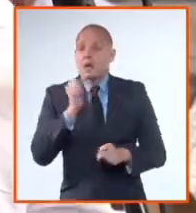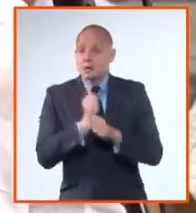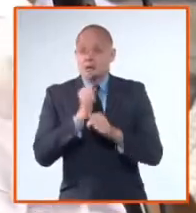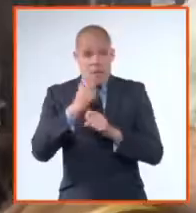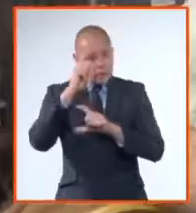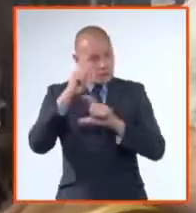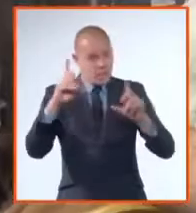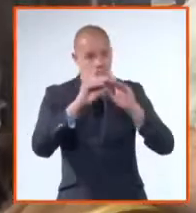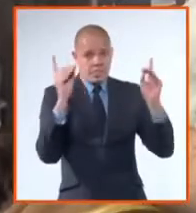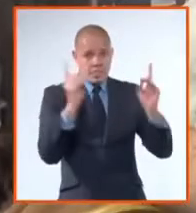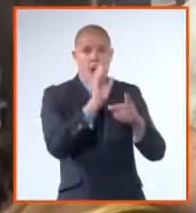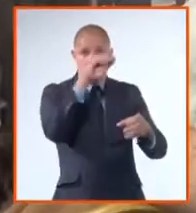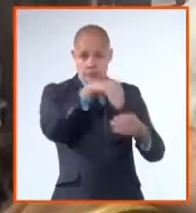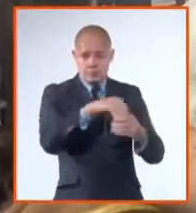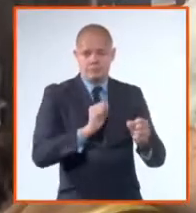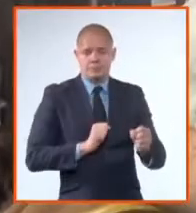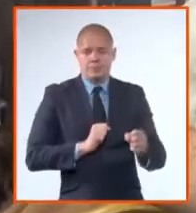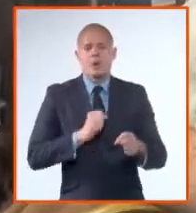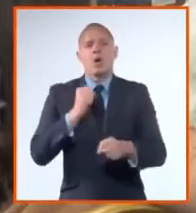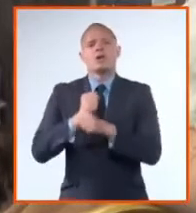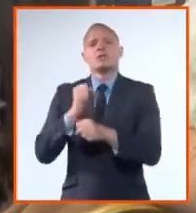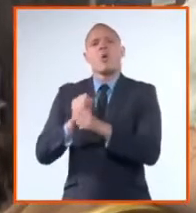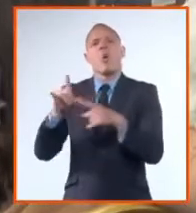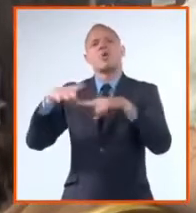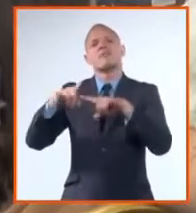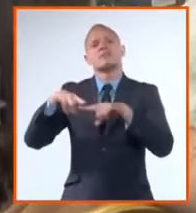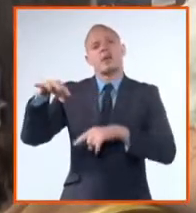Sociales y Humanísticas, profesor de la Universidad de Pinar del Río.